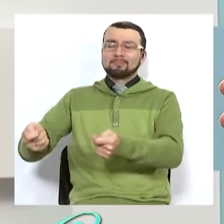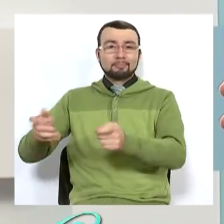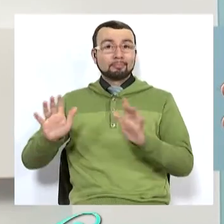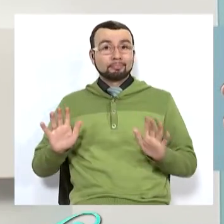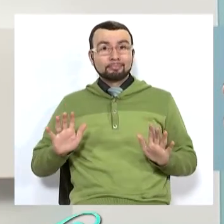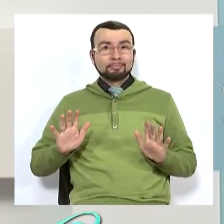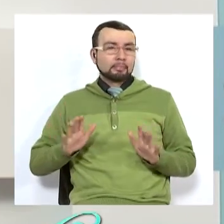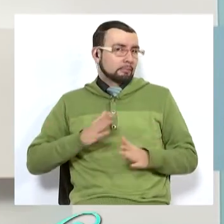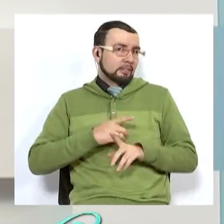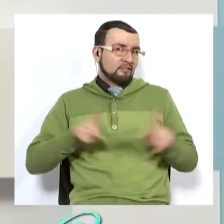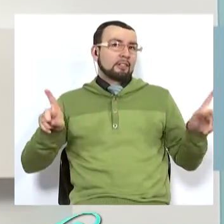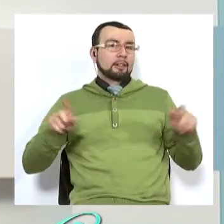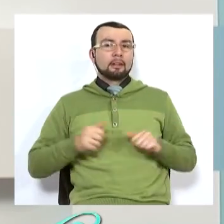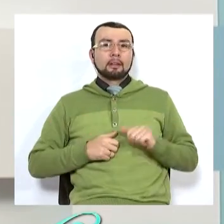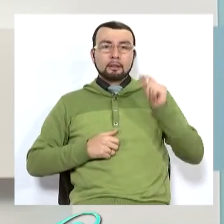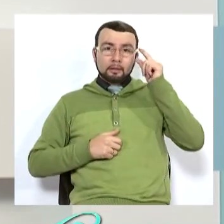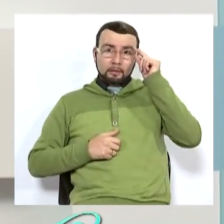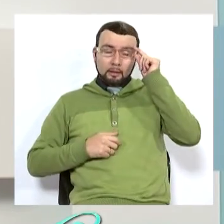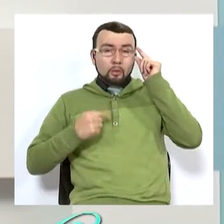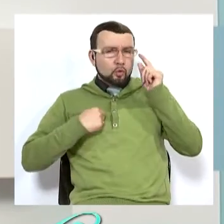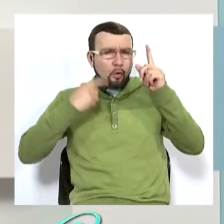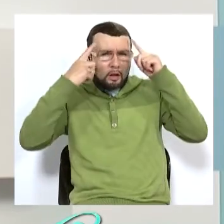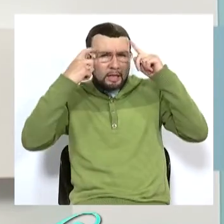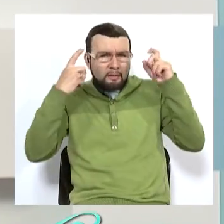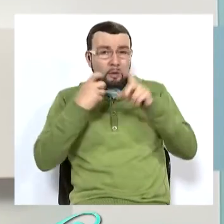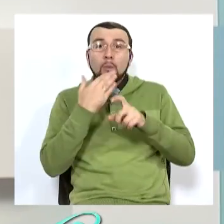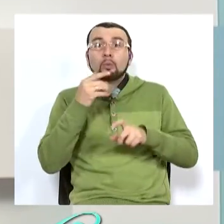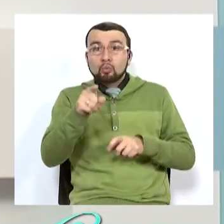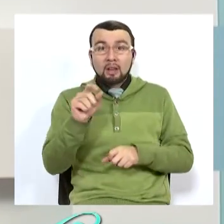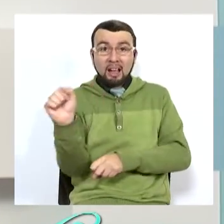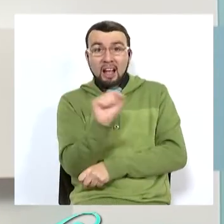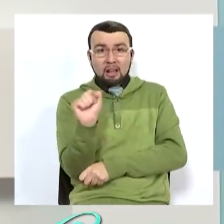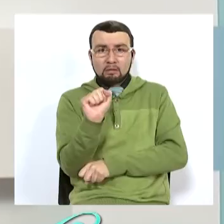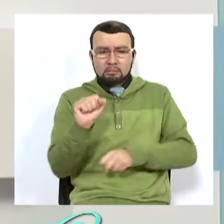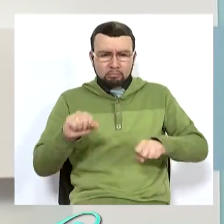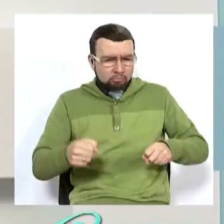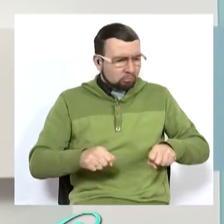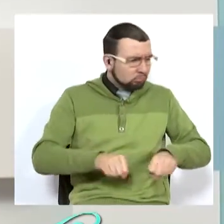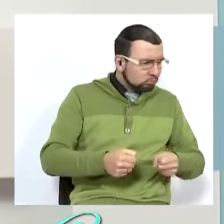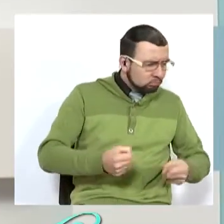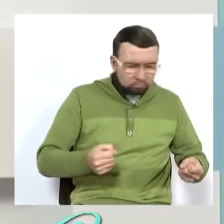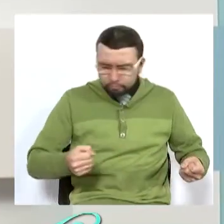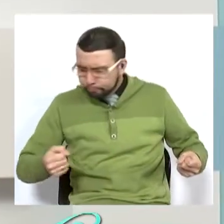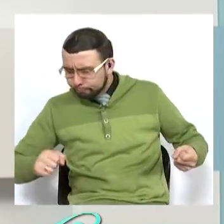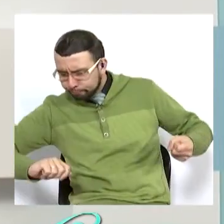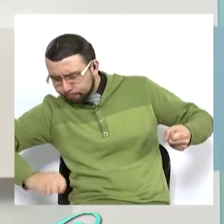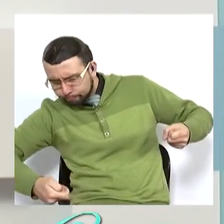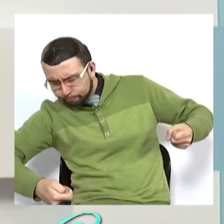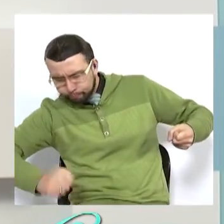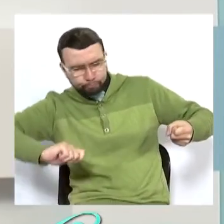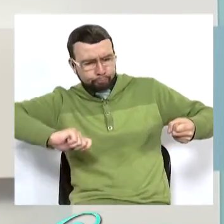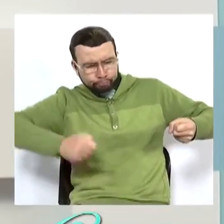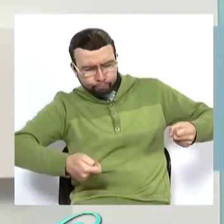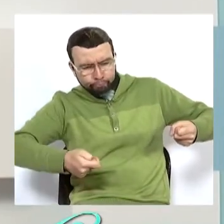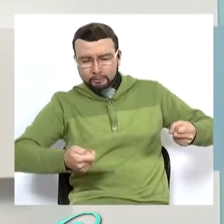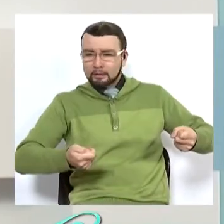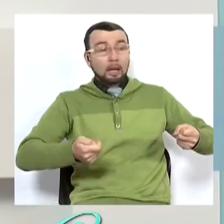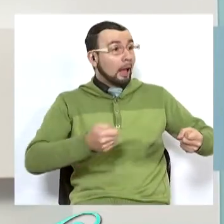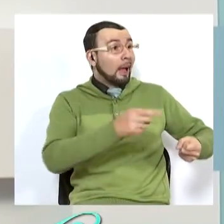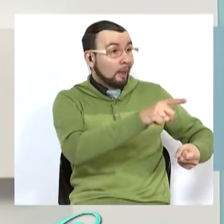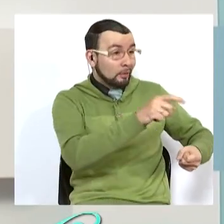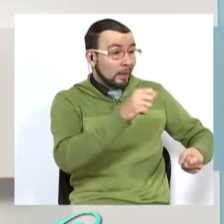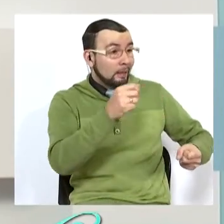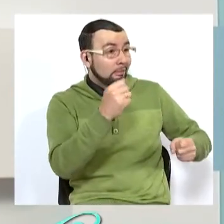en esta reflexión, yo les aseguro que a ustedes se les vara el carro y no los llevan donde el zapatero ni donde el